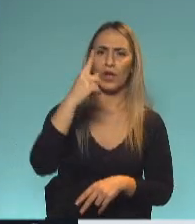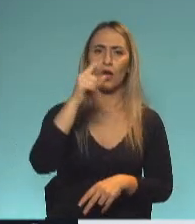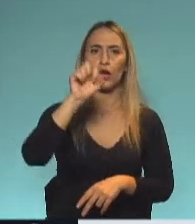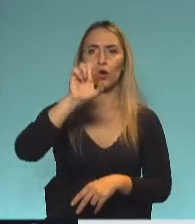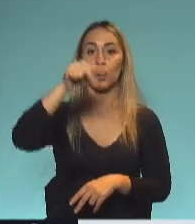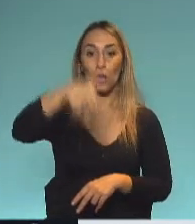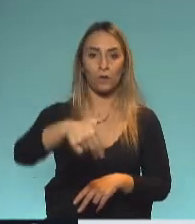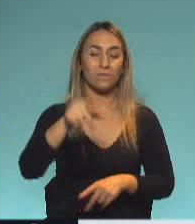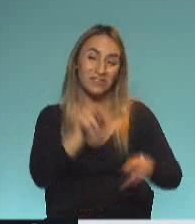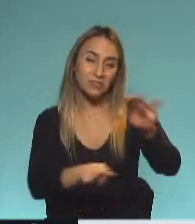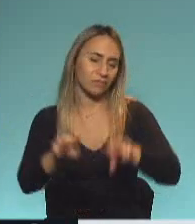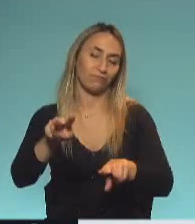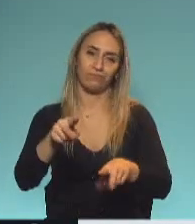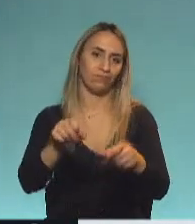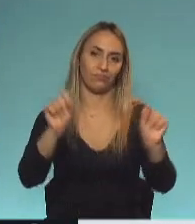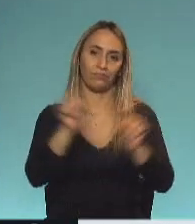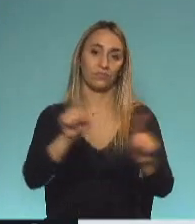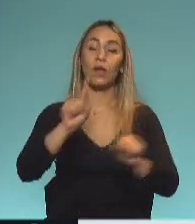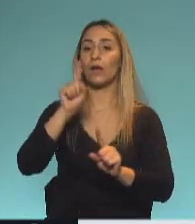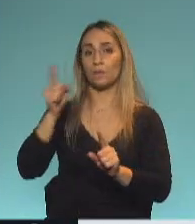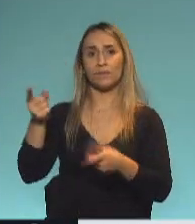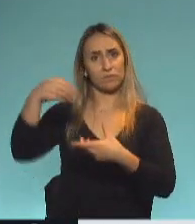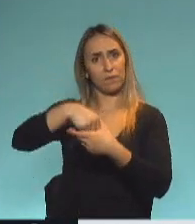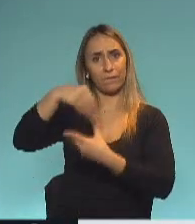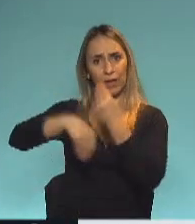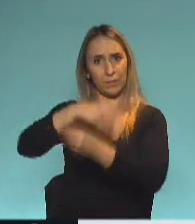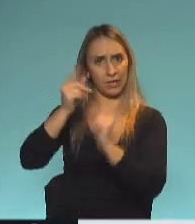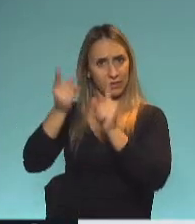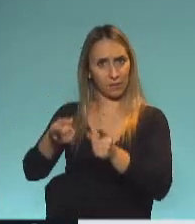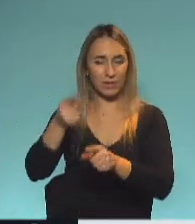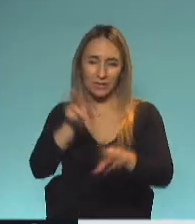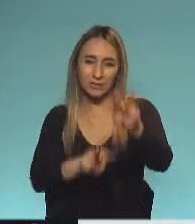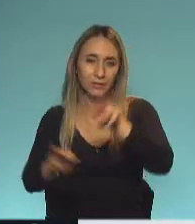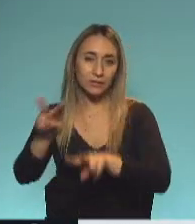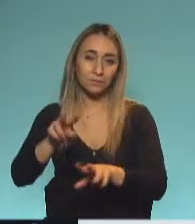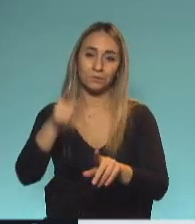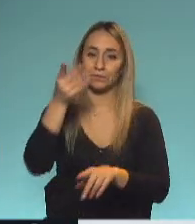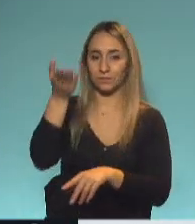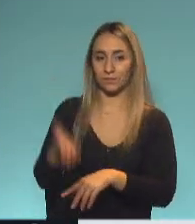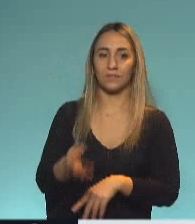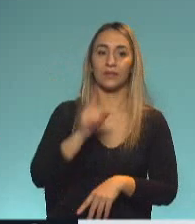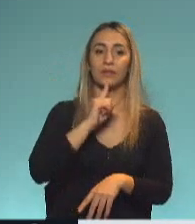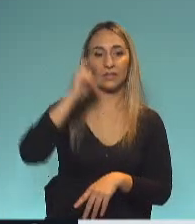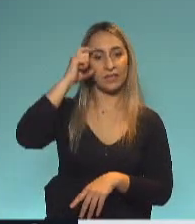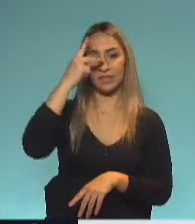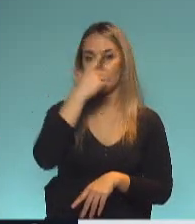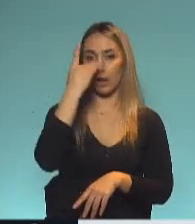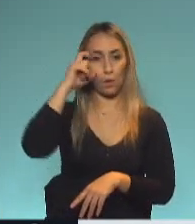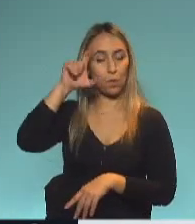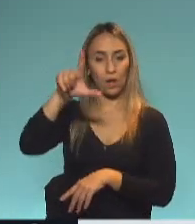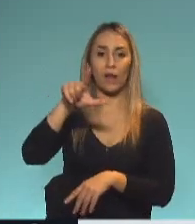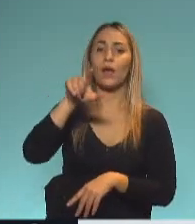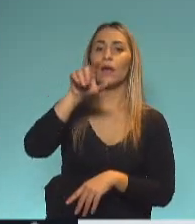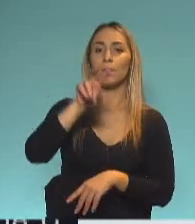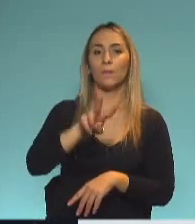Del operativo participaron también familiares del joven. Recordemos que Tehuel de la Torres es el joven trans de 22 años